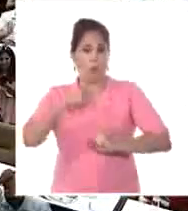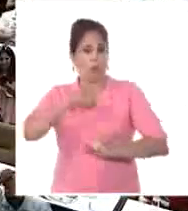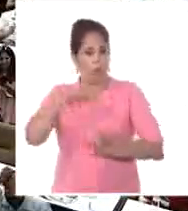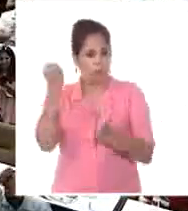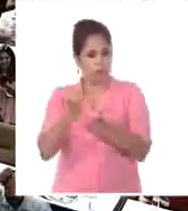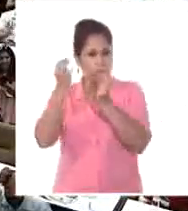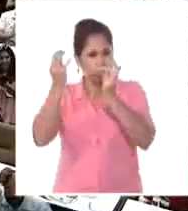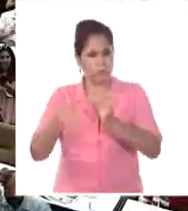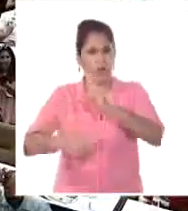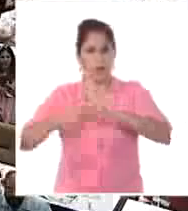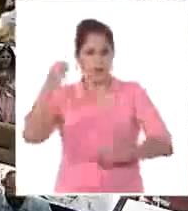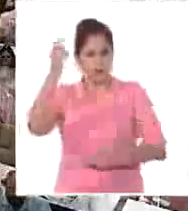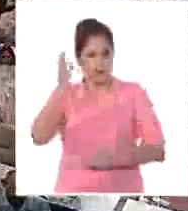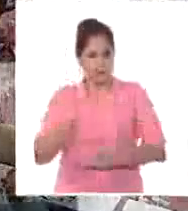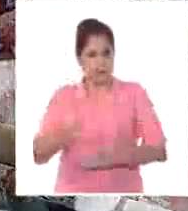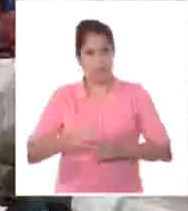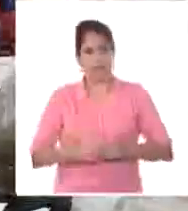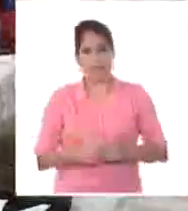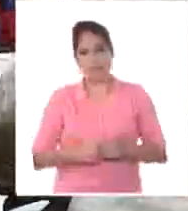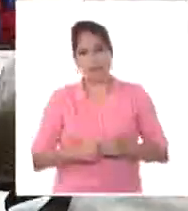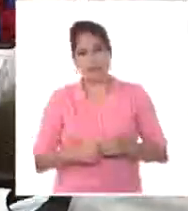Moros.